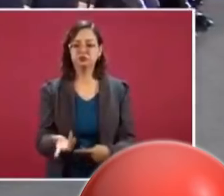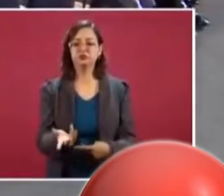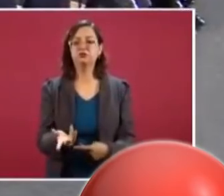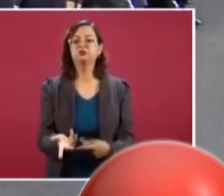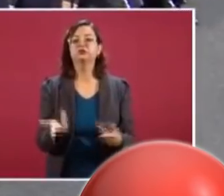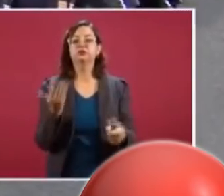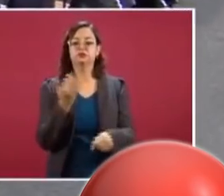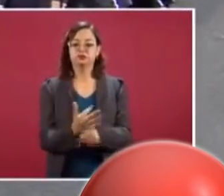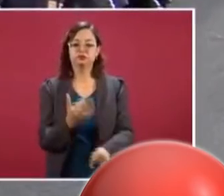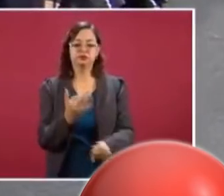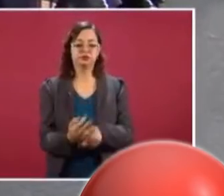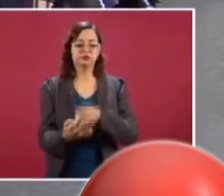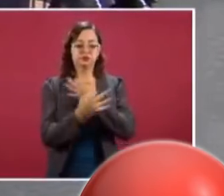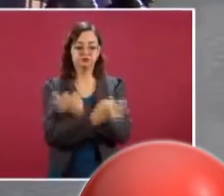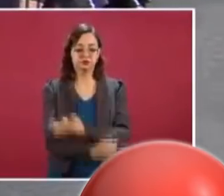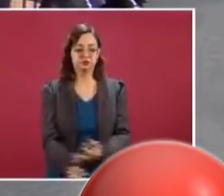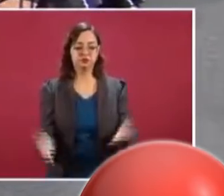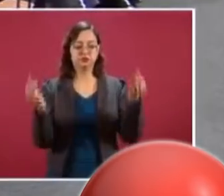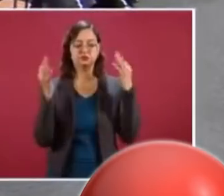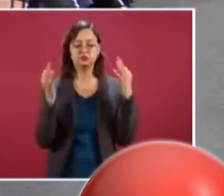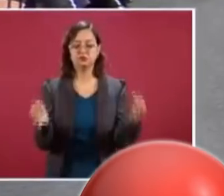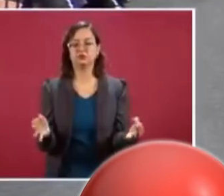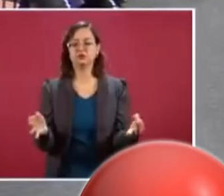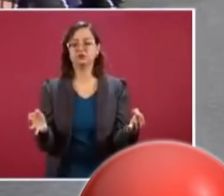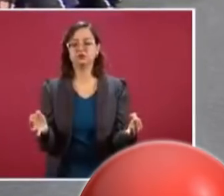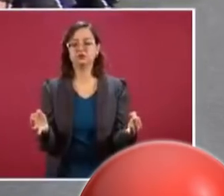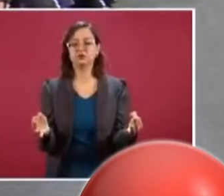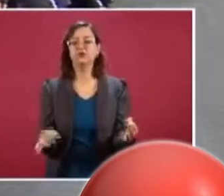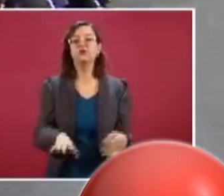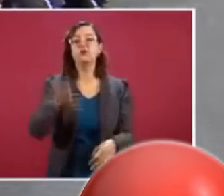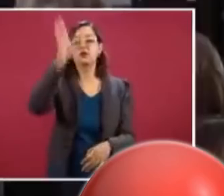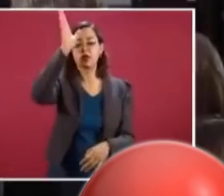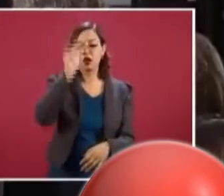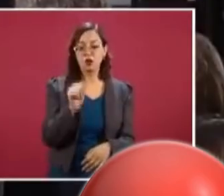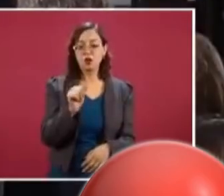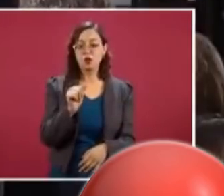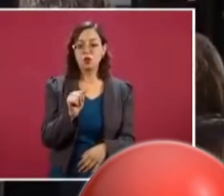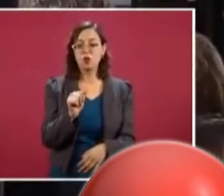este anuncio, con este acuerdo,